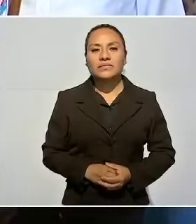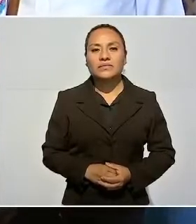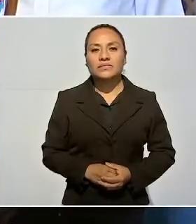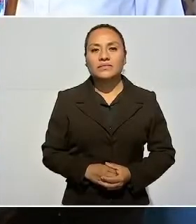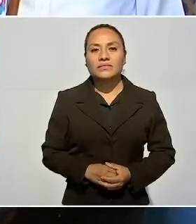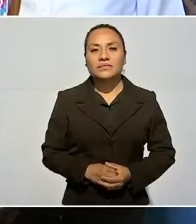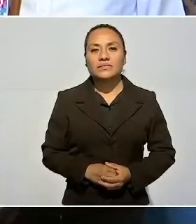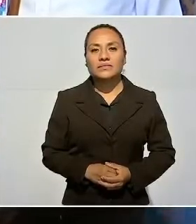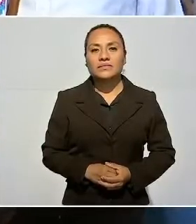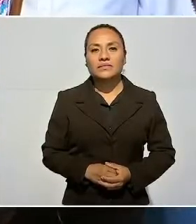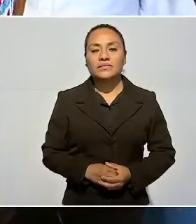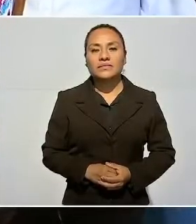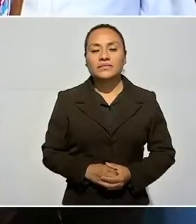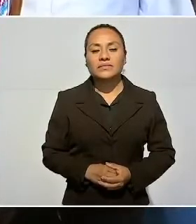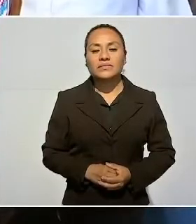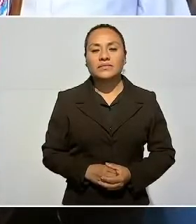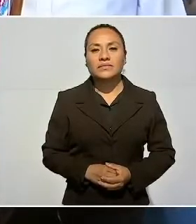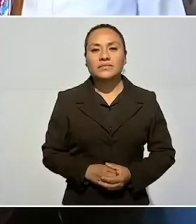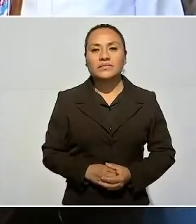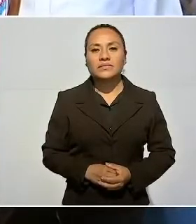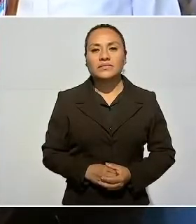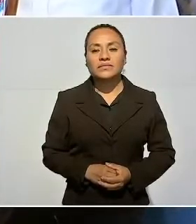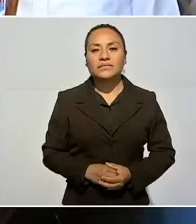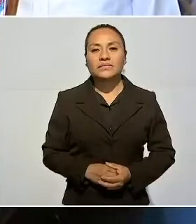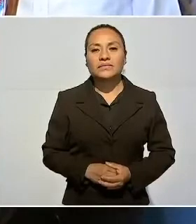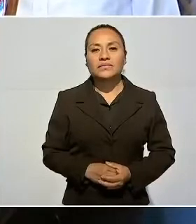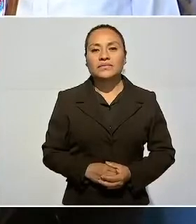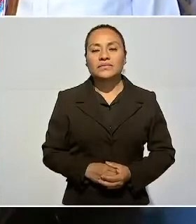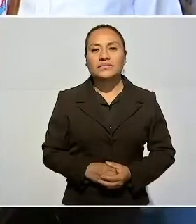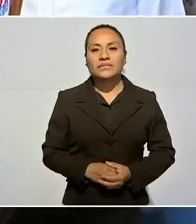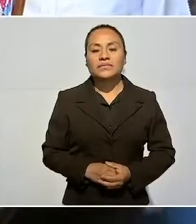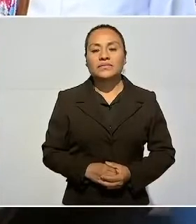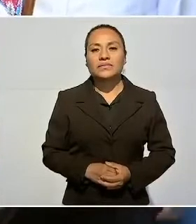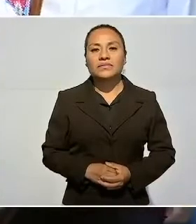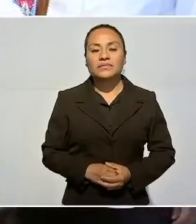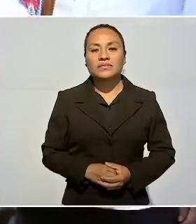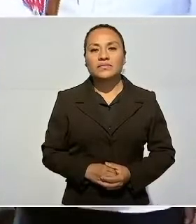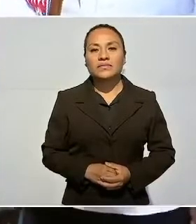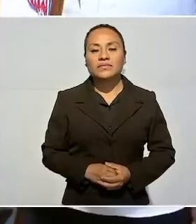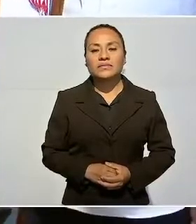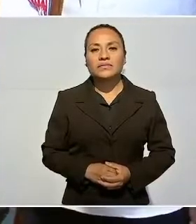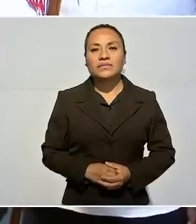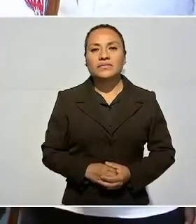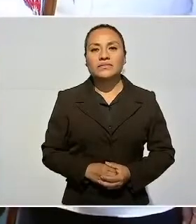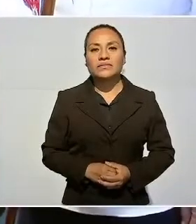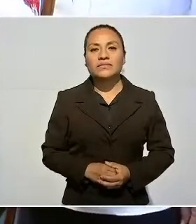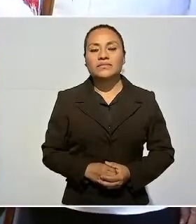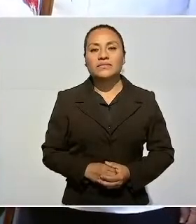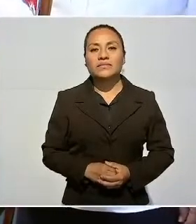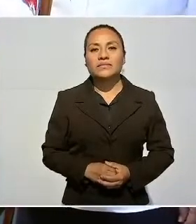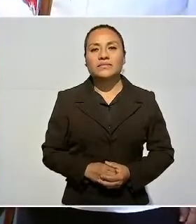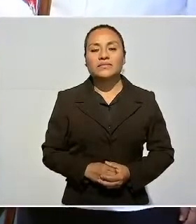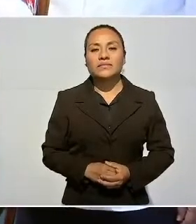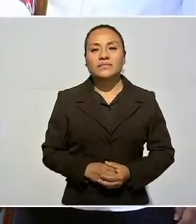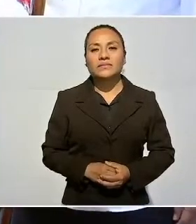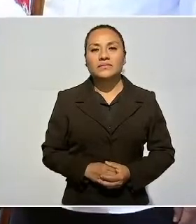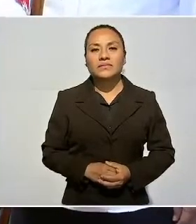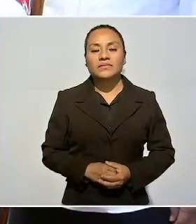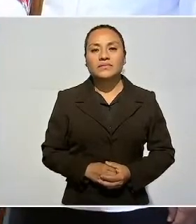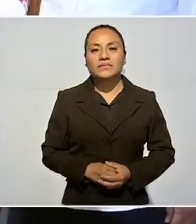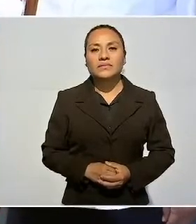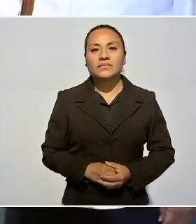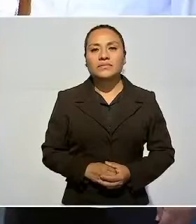y eso, pues quiere decir que ya está bajando. sí. Ojalá les dice, aquí contó mucho presidente que los pueblos